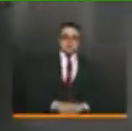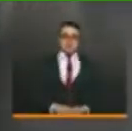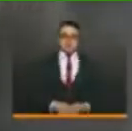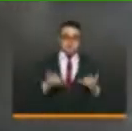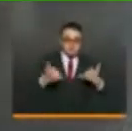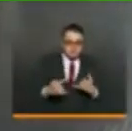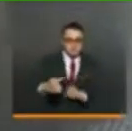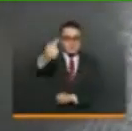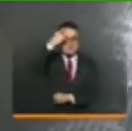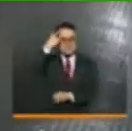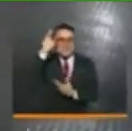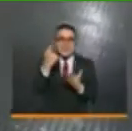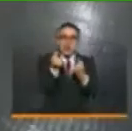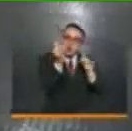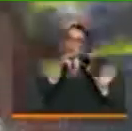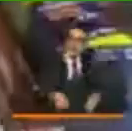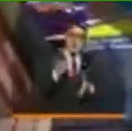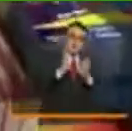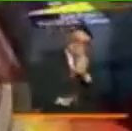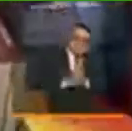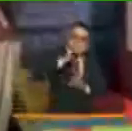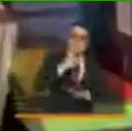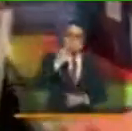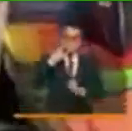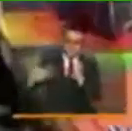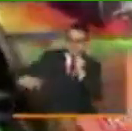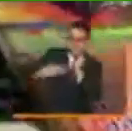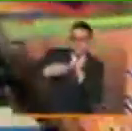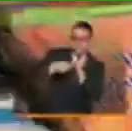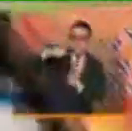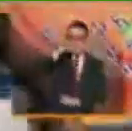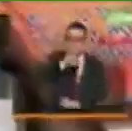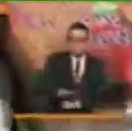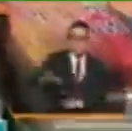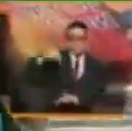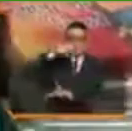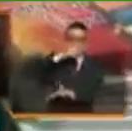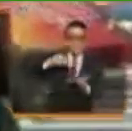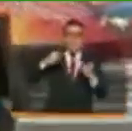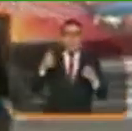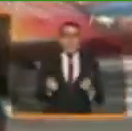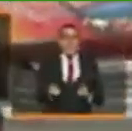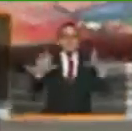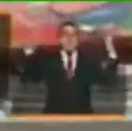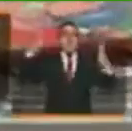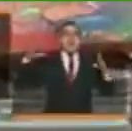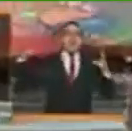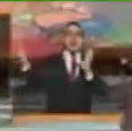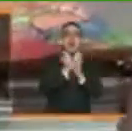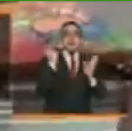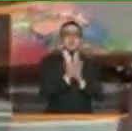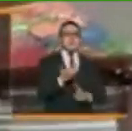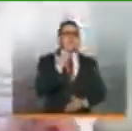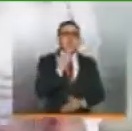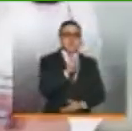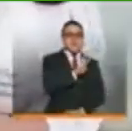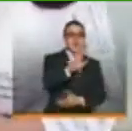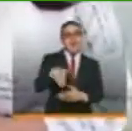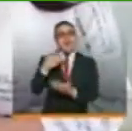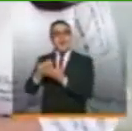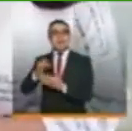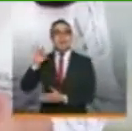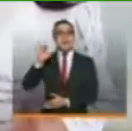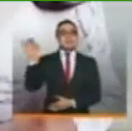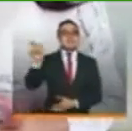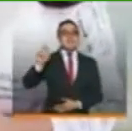reactivación económica del departamento, el Sena Regional Atlántico realiza Feria del Libro desde el 3 hasta el 15 de febrero. Tenemos